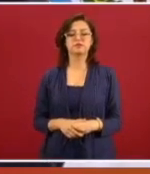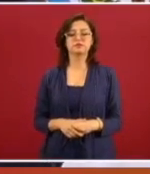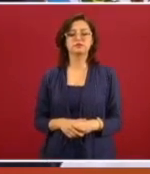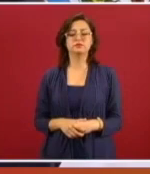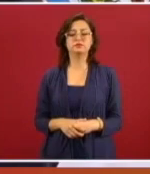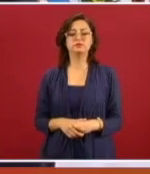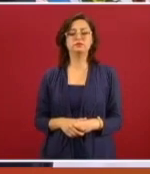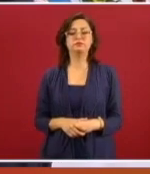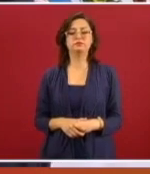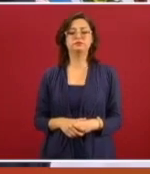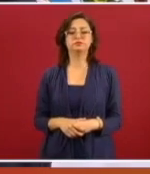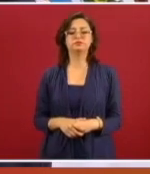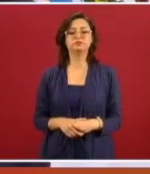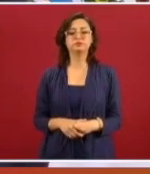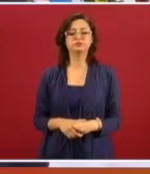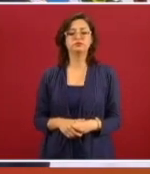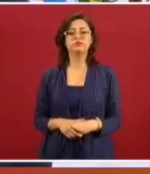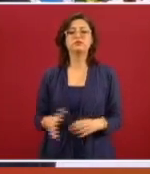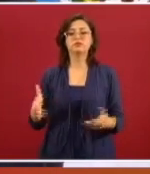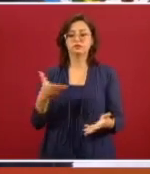Actualmente,